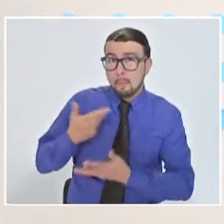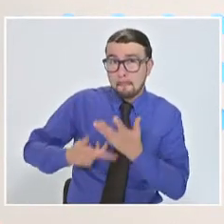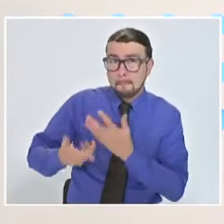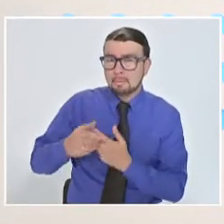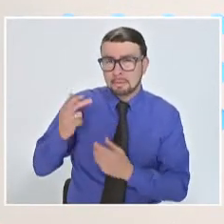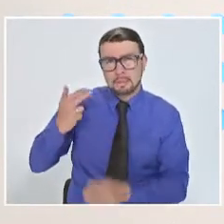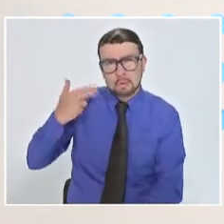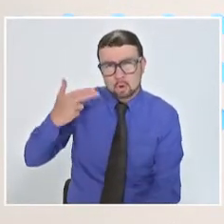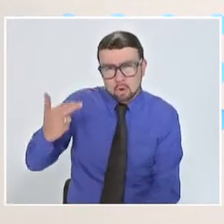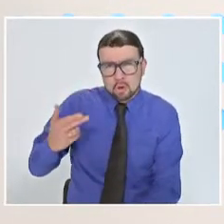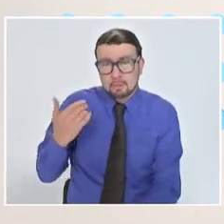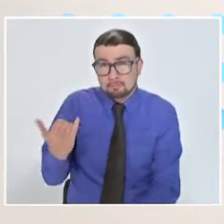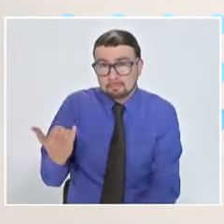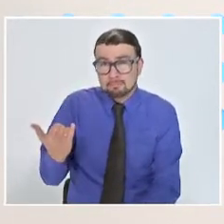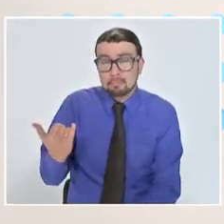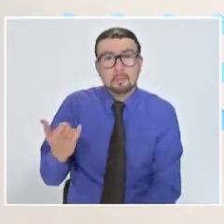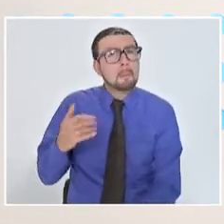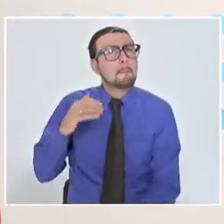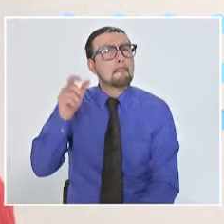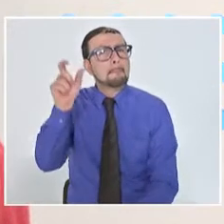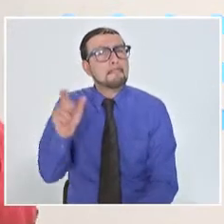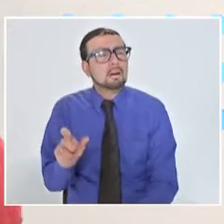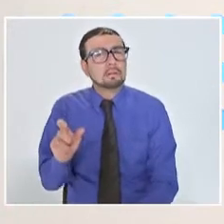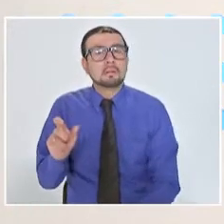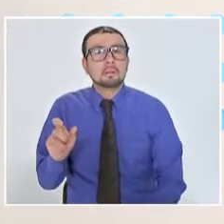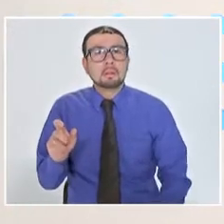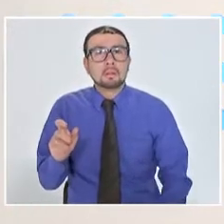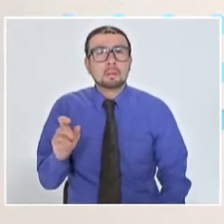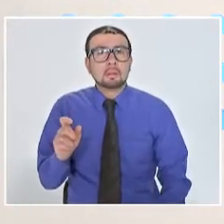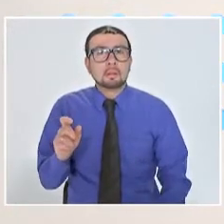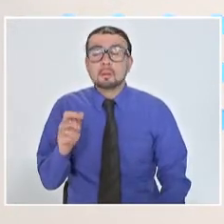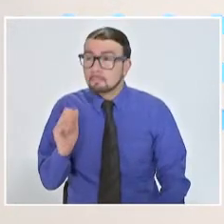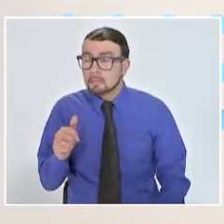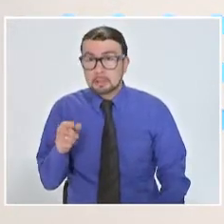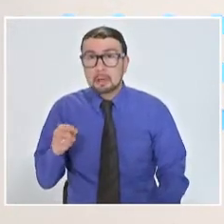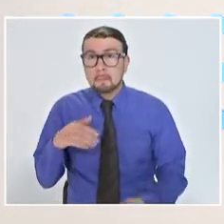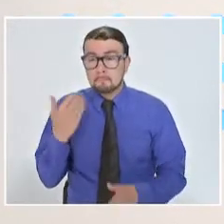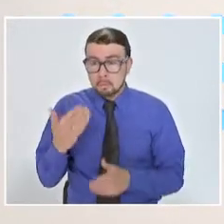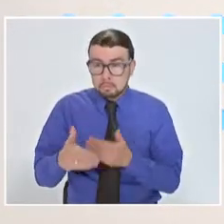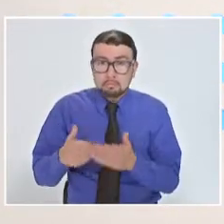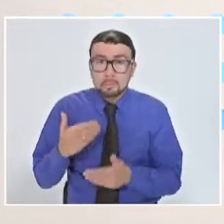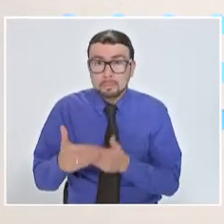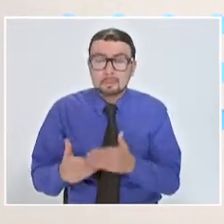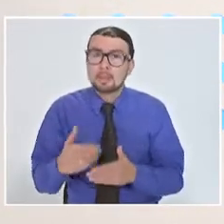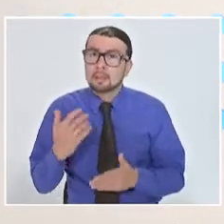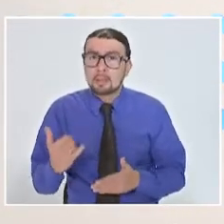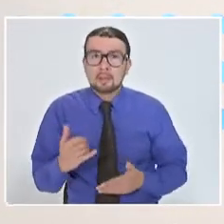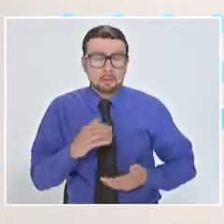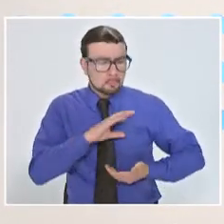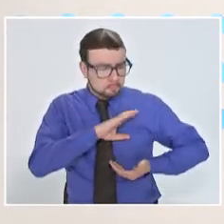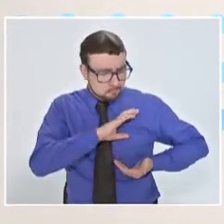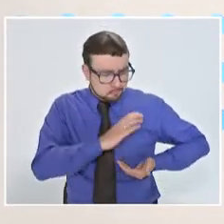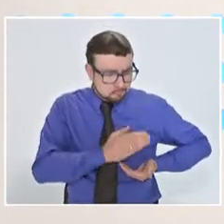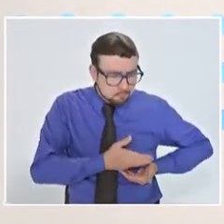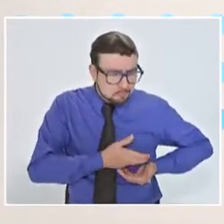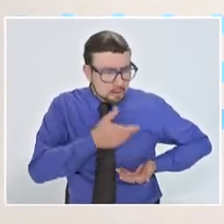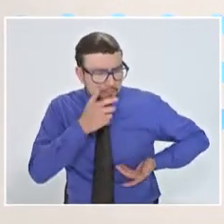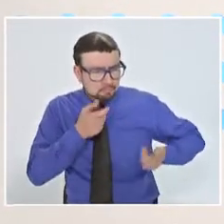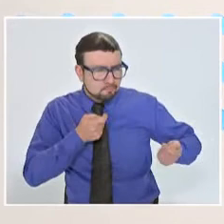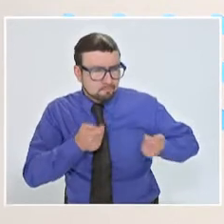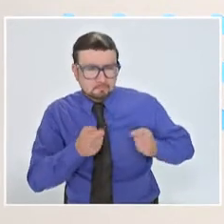clínica de una persona que está en todo este proceso de mastología y ustedes, yo quiero que la tengan muy